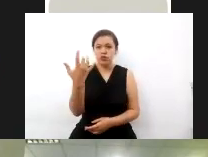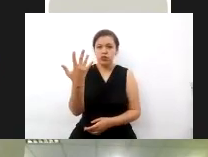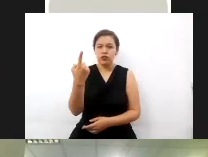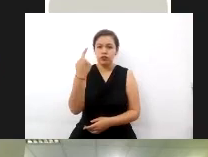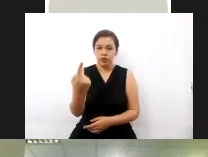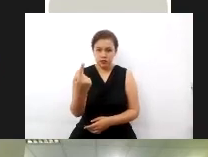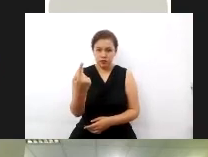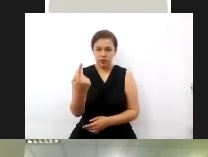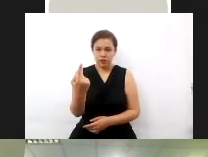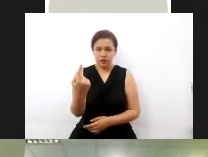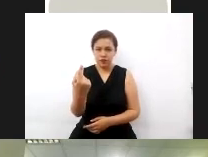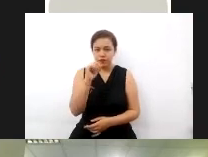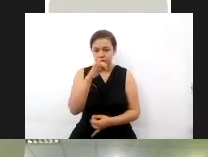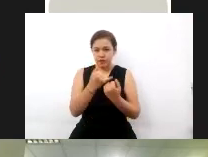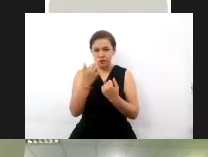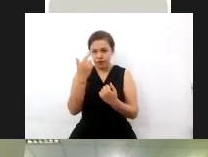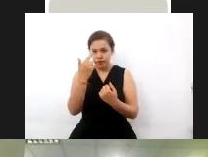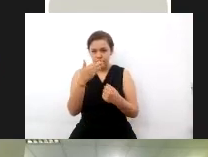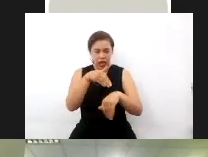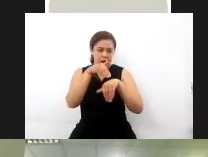que también es de observancia obligatoria.